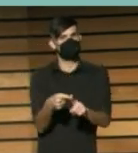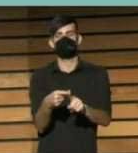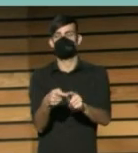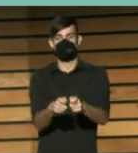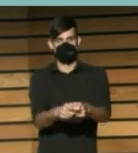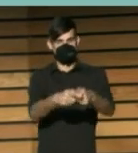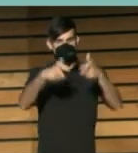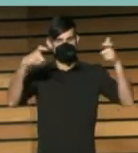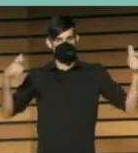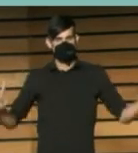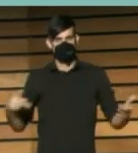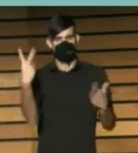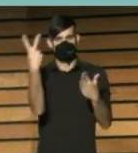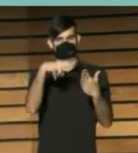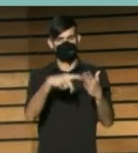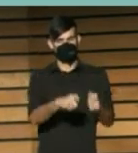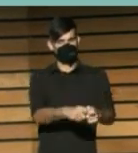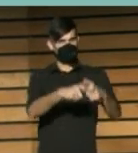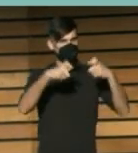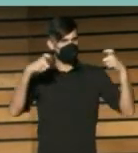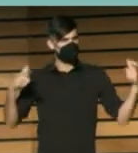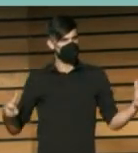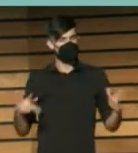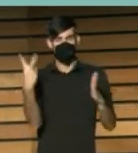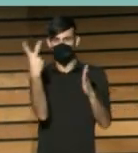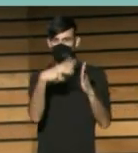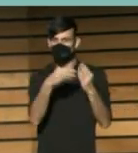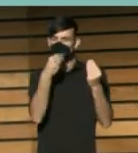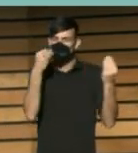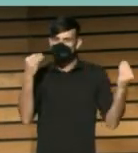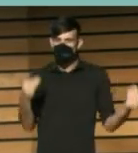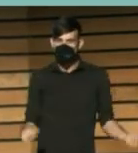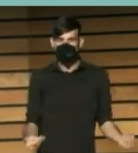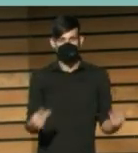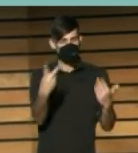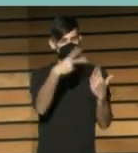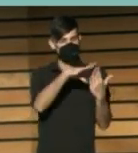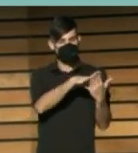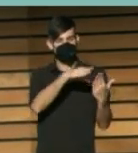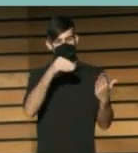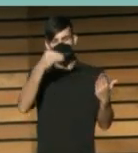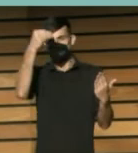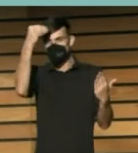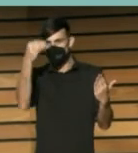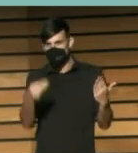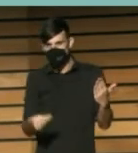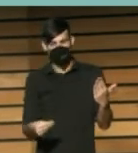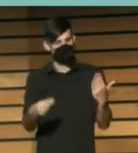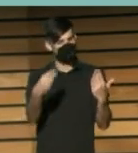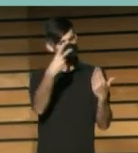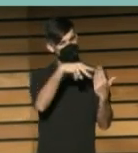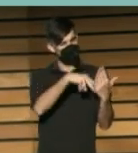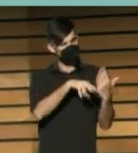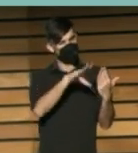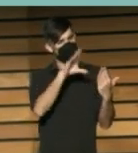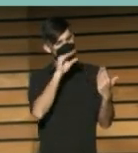que se lea más, que se lea mejor, que se comprenda mejor lo que se lee, que se sea más crítico también